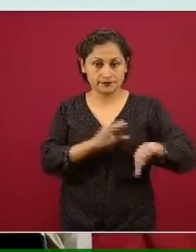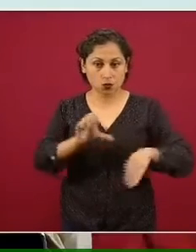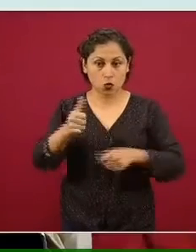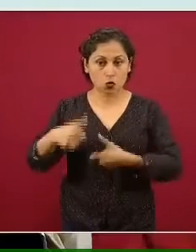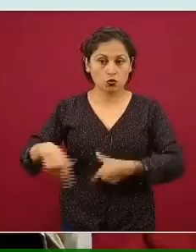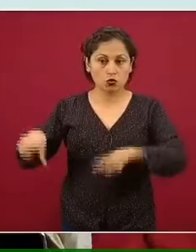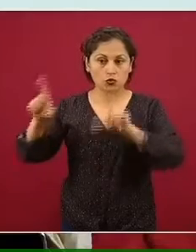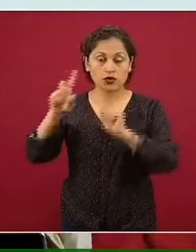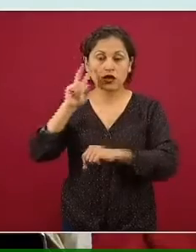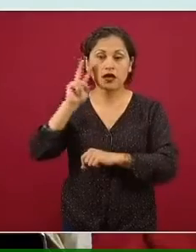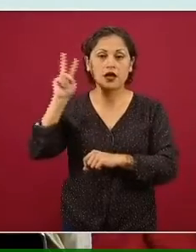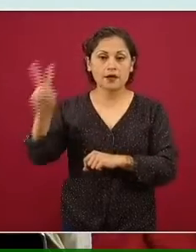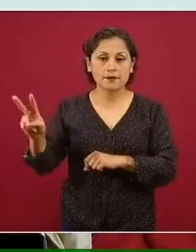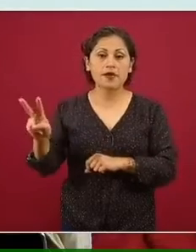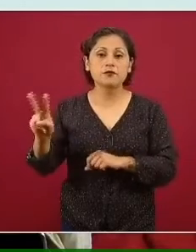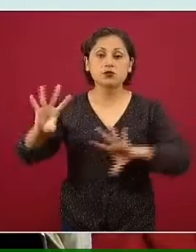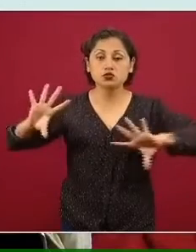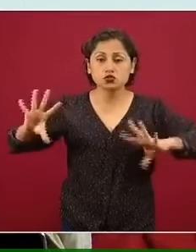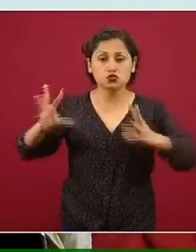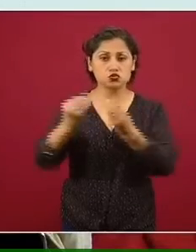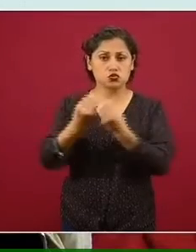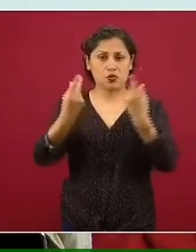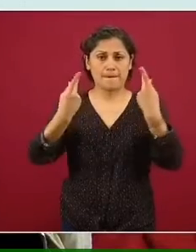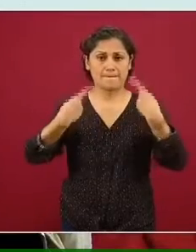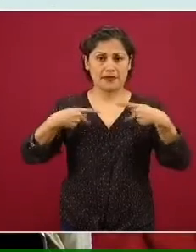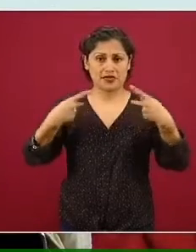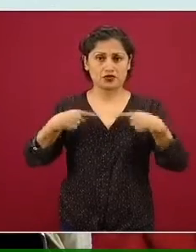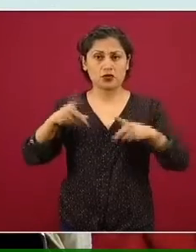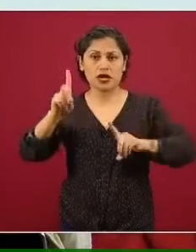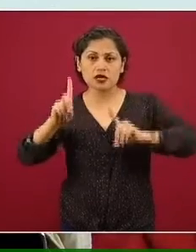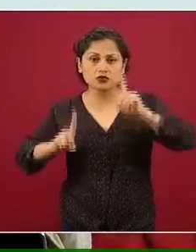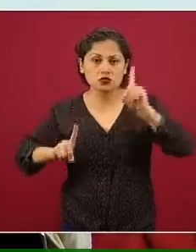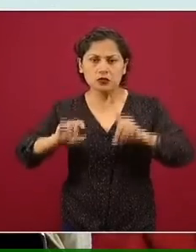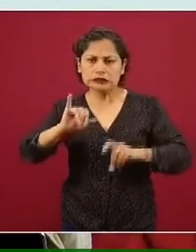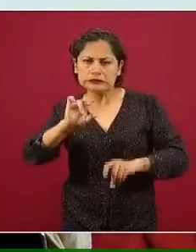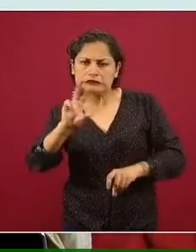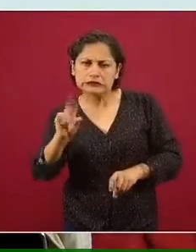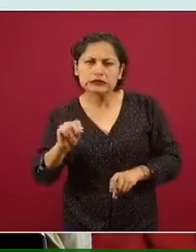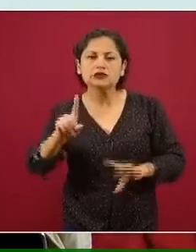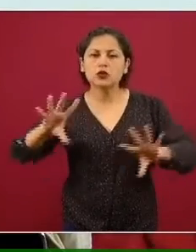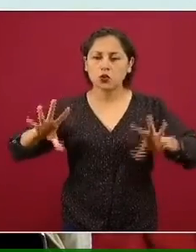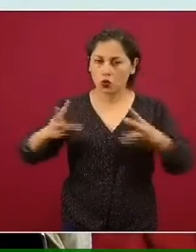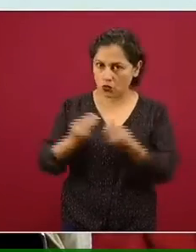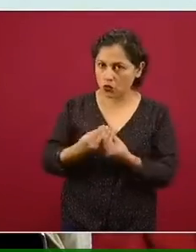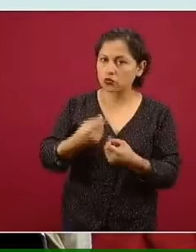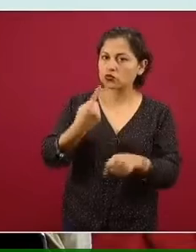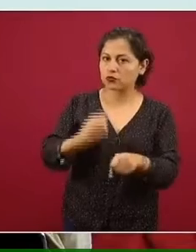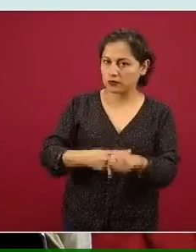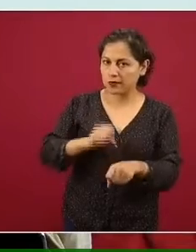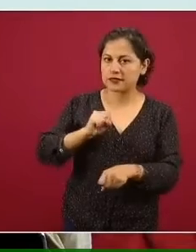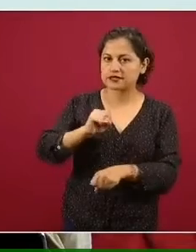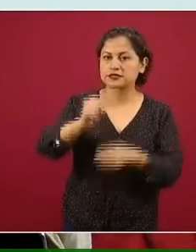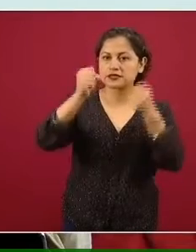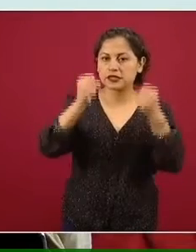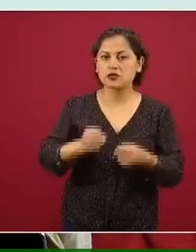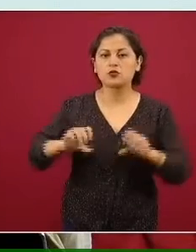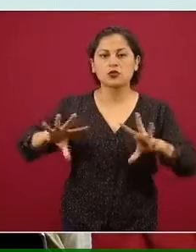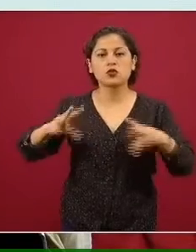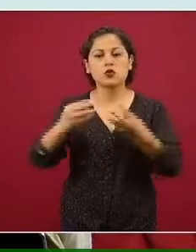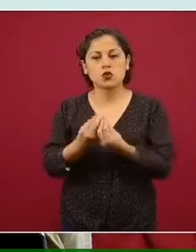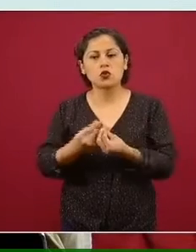ahora sí los casos estimados, más 1%, vemos un incremento continuo para cada una de las